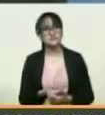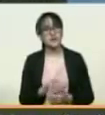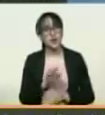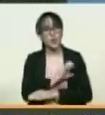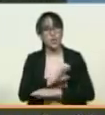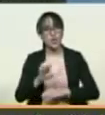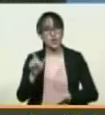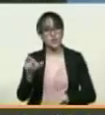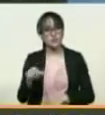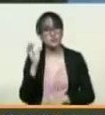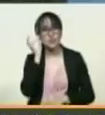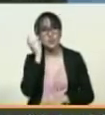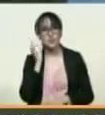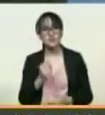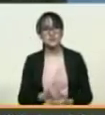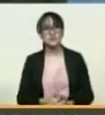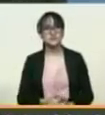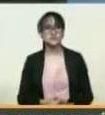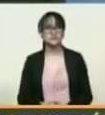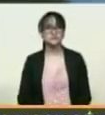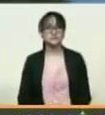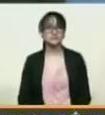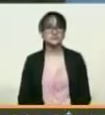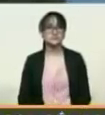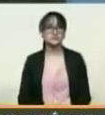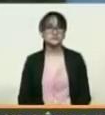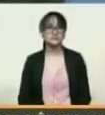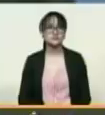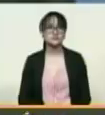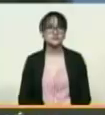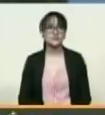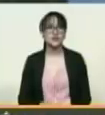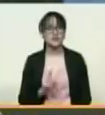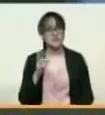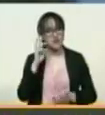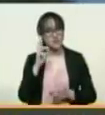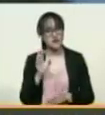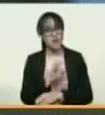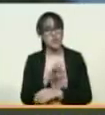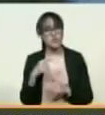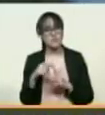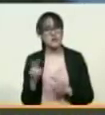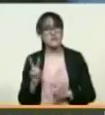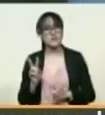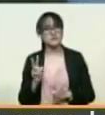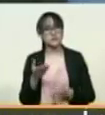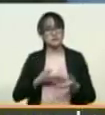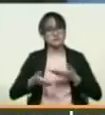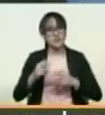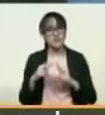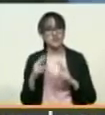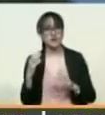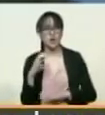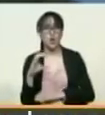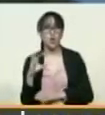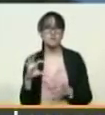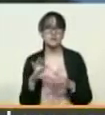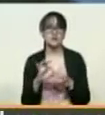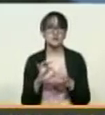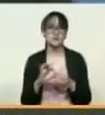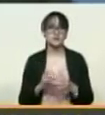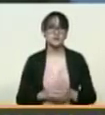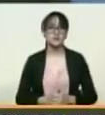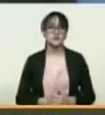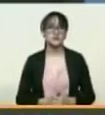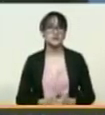Ecuatoriana, sí. Y tenemos que reconocerlo, Ecuador y Venezuela compartimos frontera con Colombia. Y